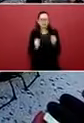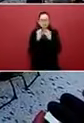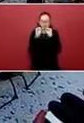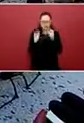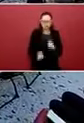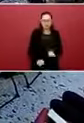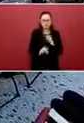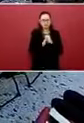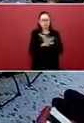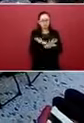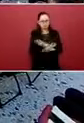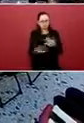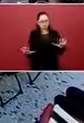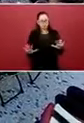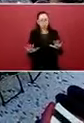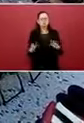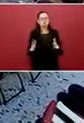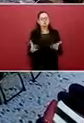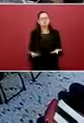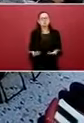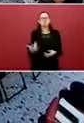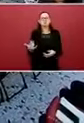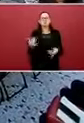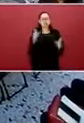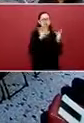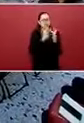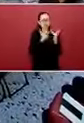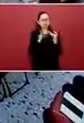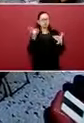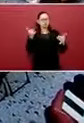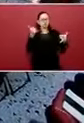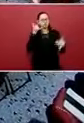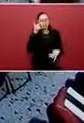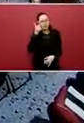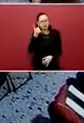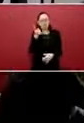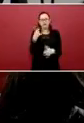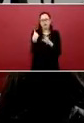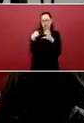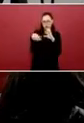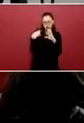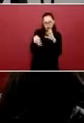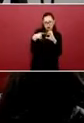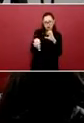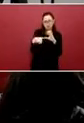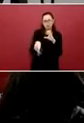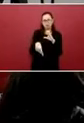información, que haya teléfonos, que haya correo,